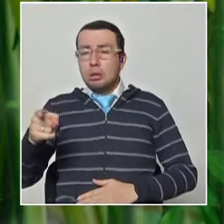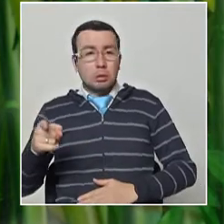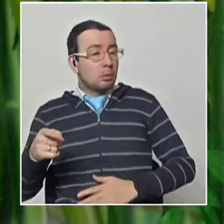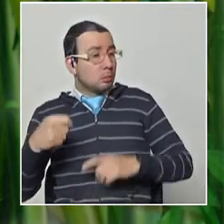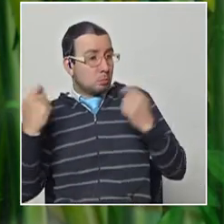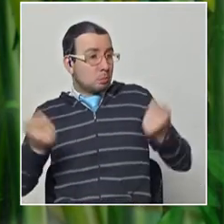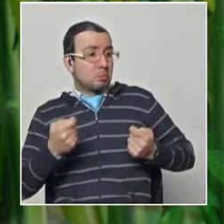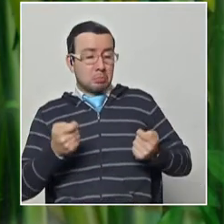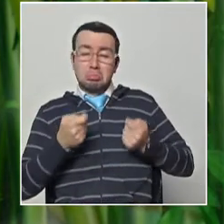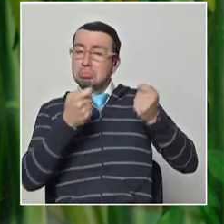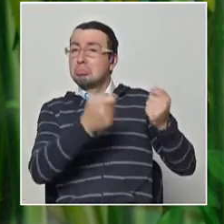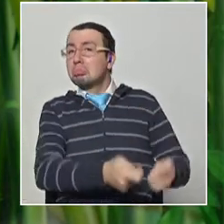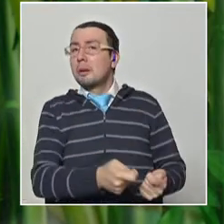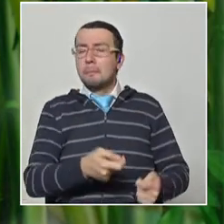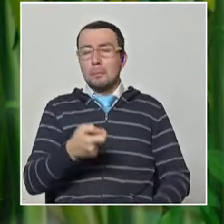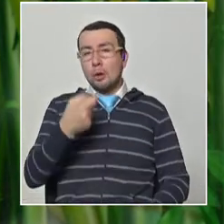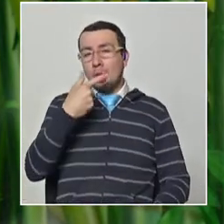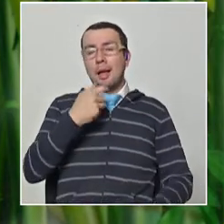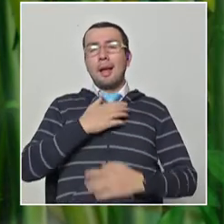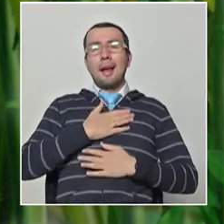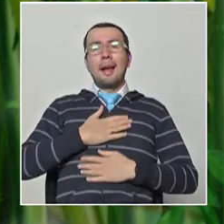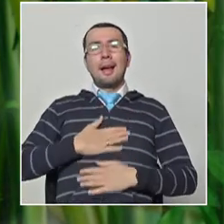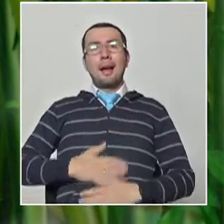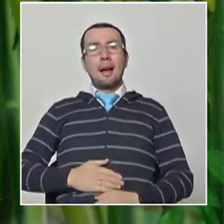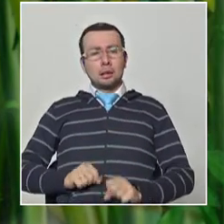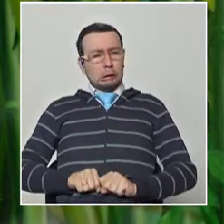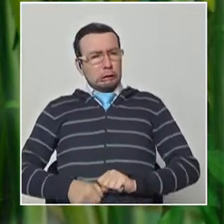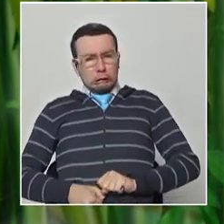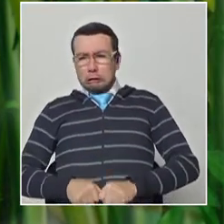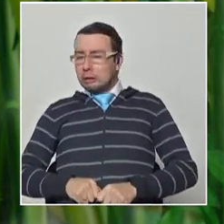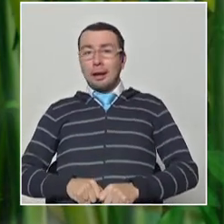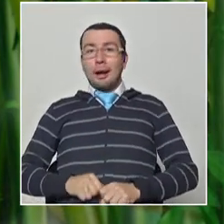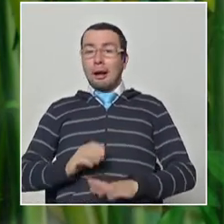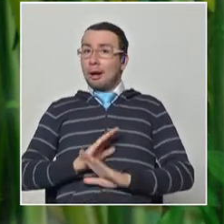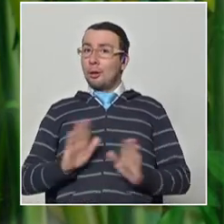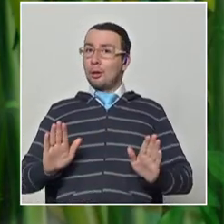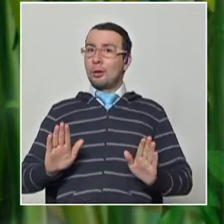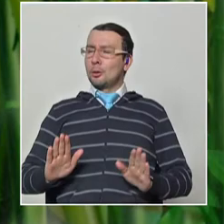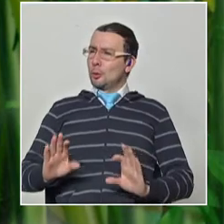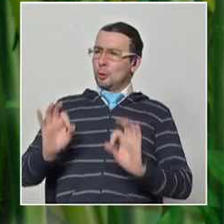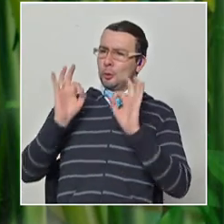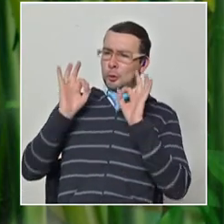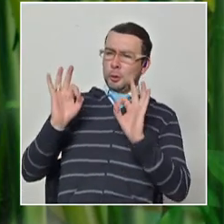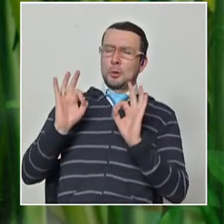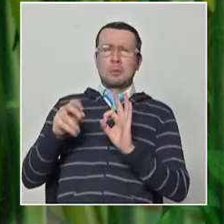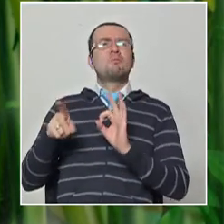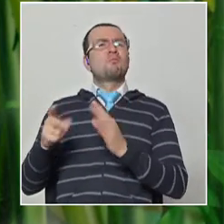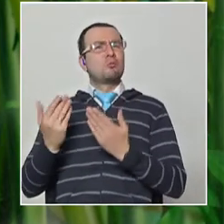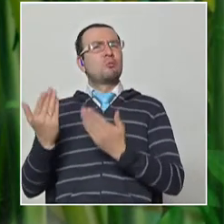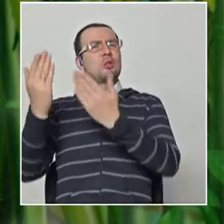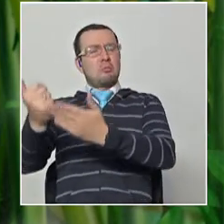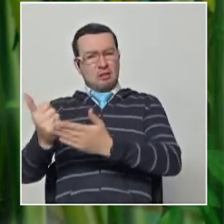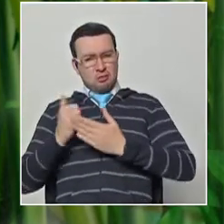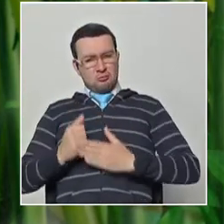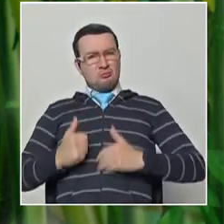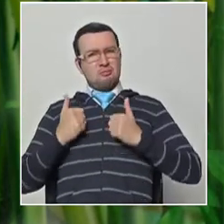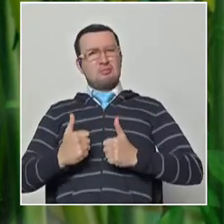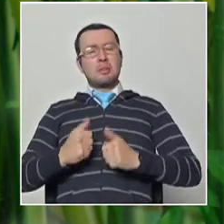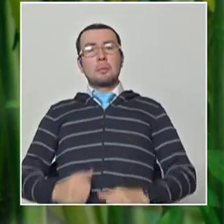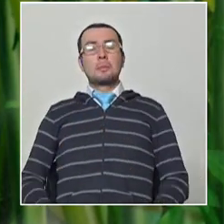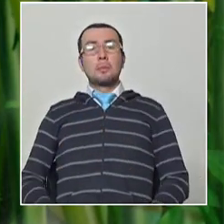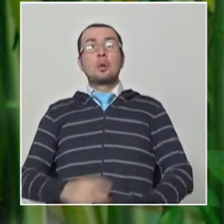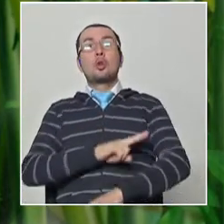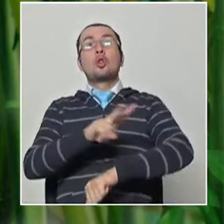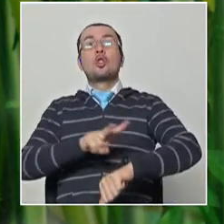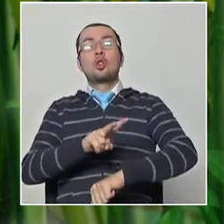persona se toma esa pastilla y le quita alcohólico que medicamentos que mire que es que si servía y a las dos o tres